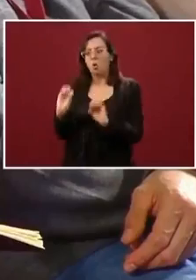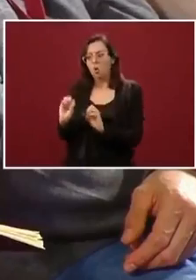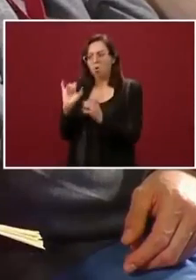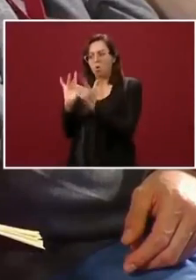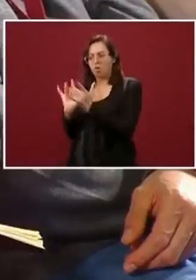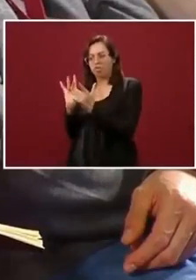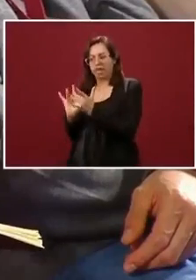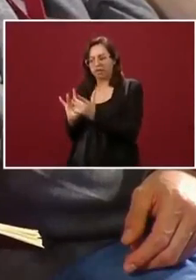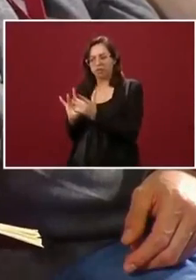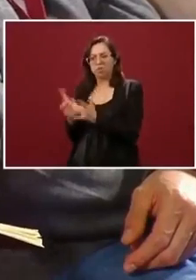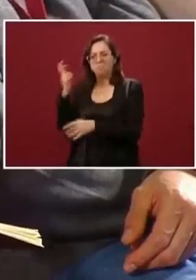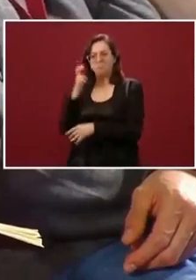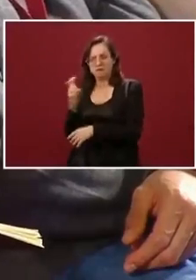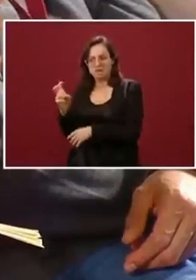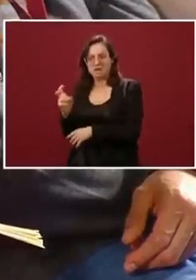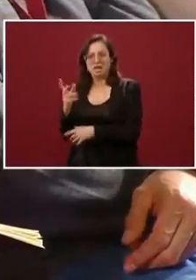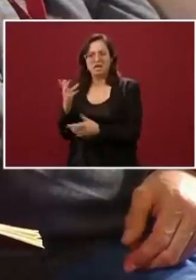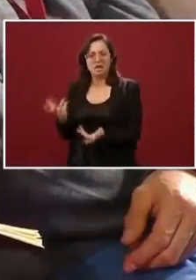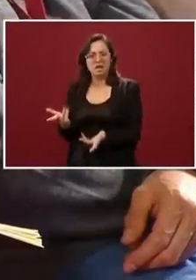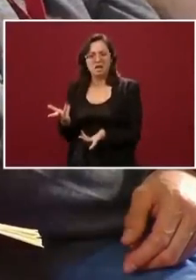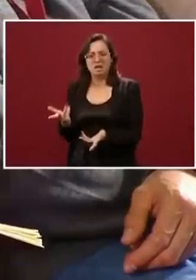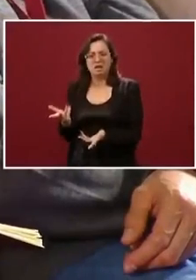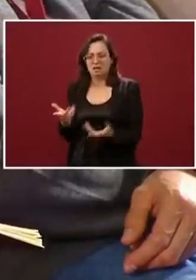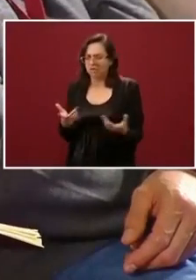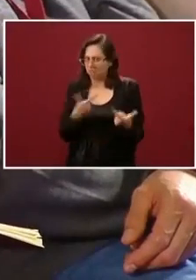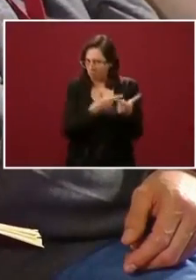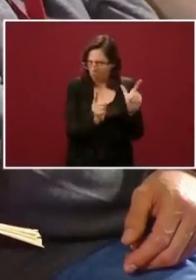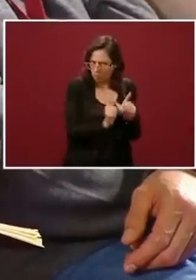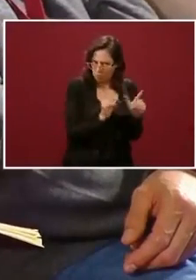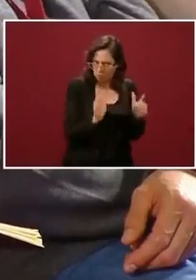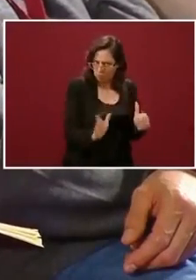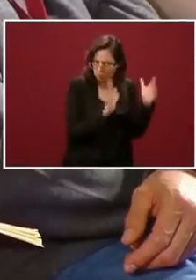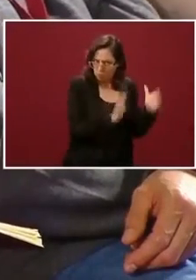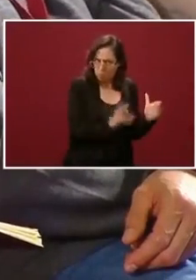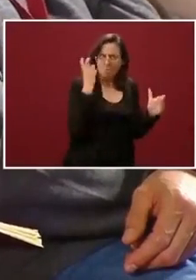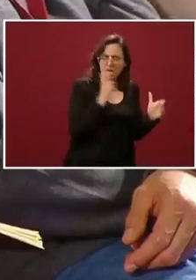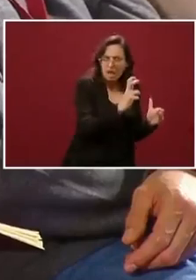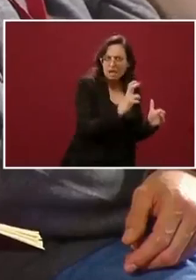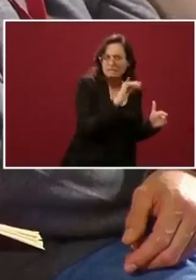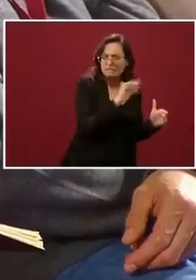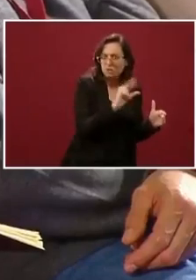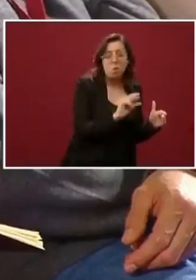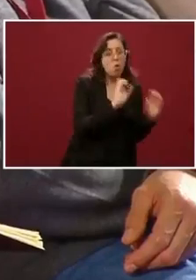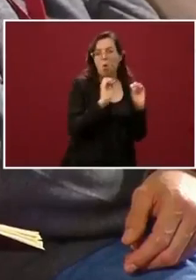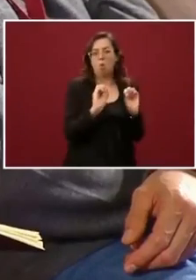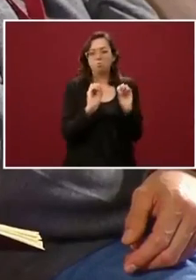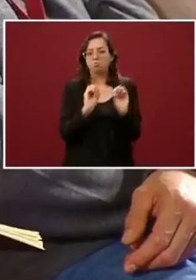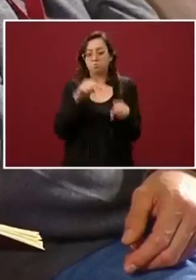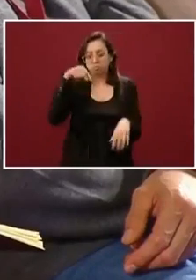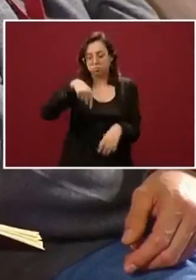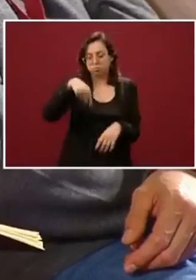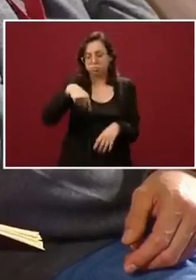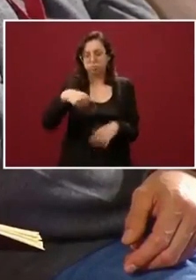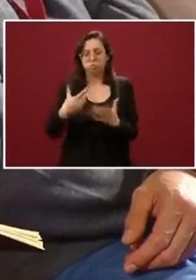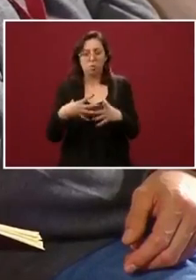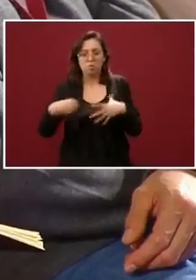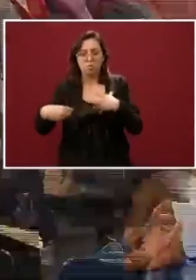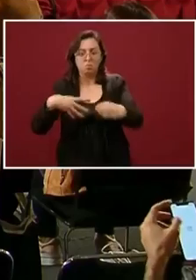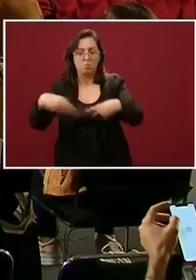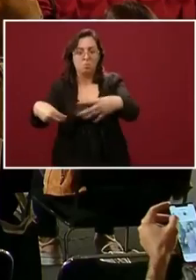sea, si calificaba para ser en de este grupo de casos o definitivamente, como nos dijeron, se trata de un